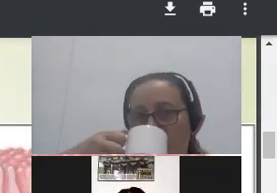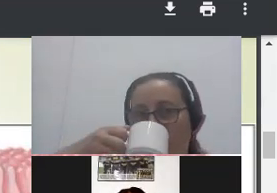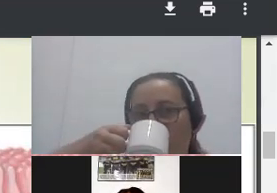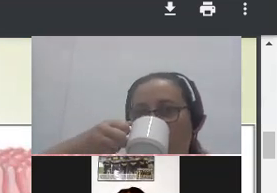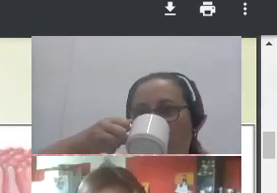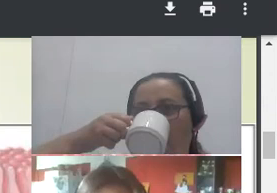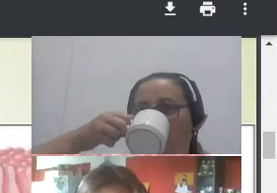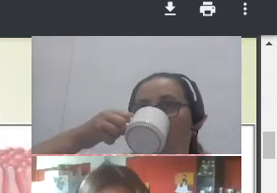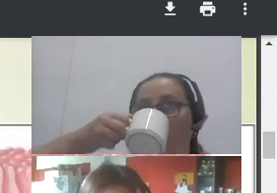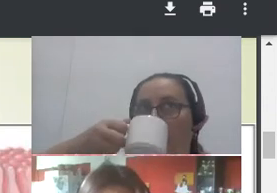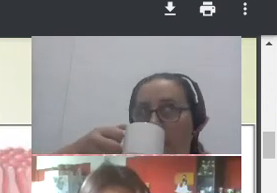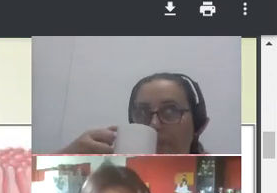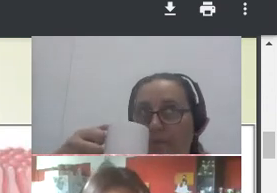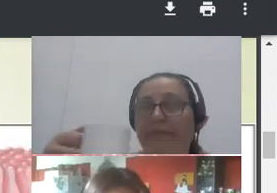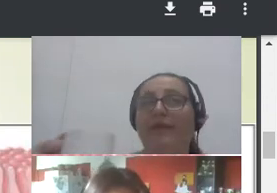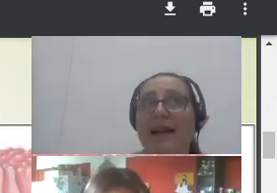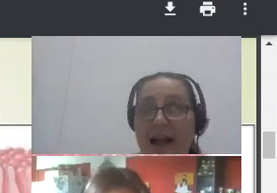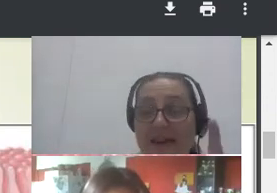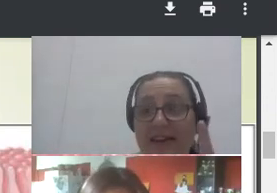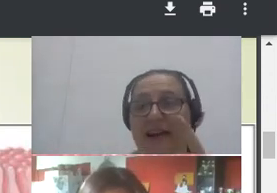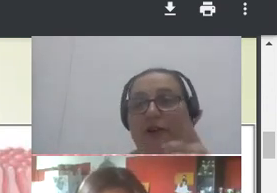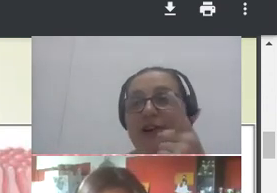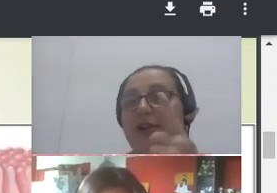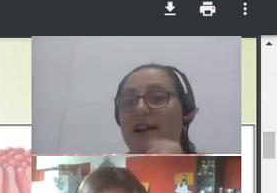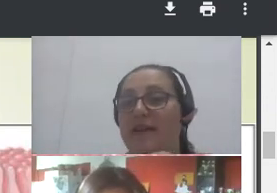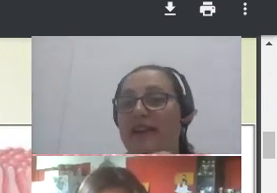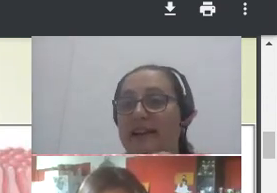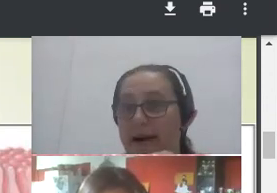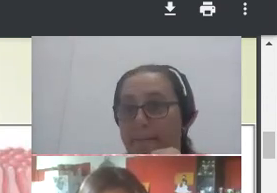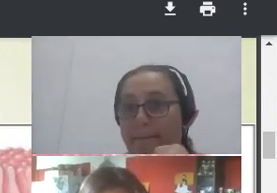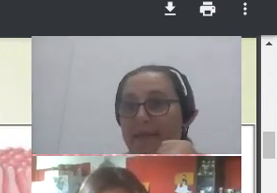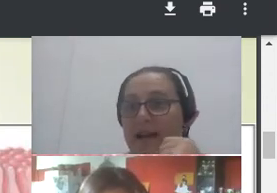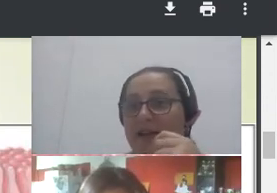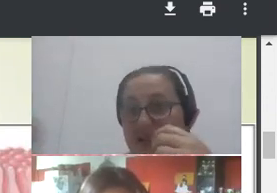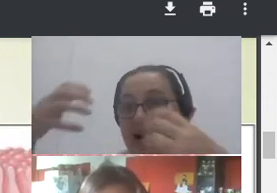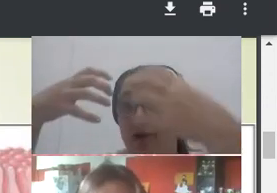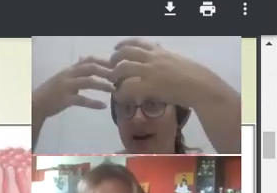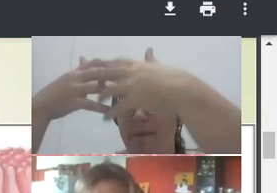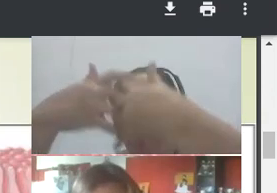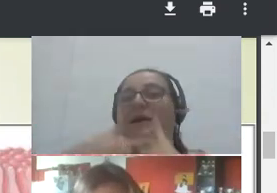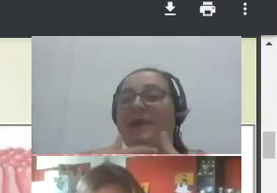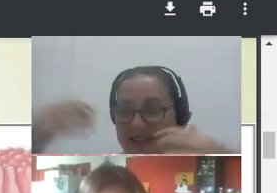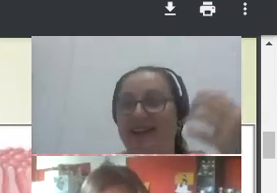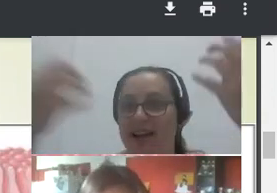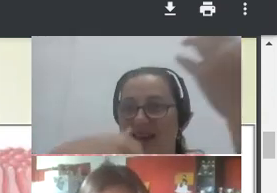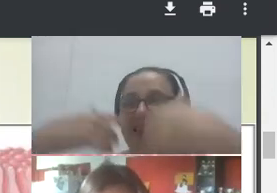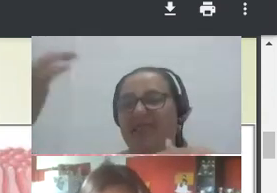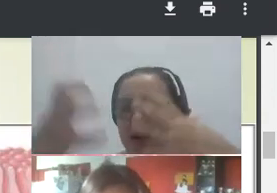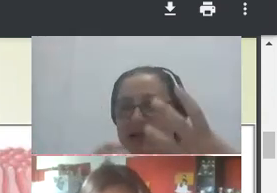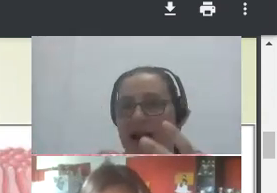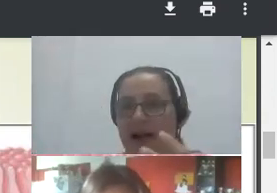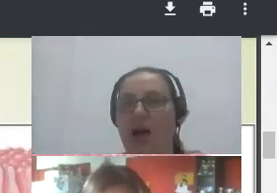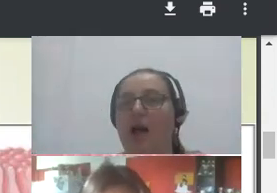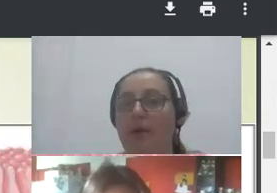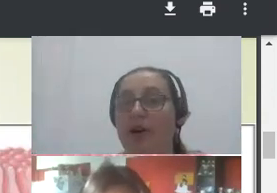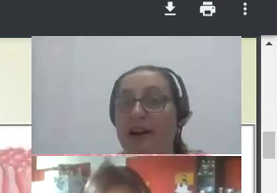Los riñones. ¿La vejiga? La vejiga, los riñones la filtran, entonces va a permitir que entre